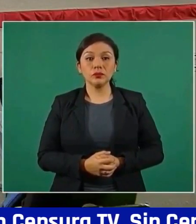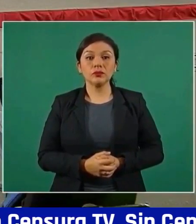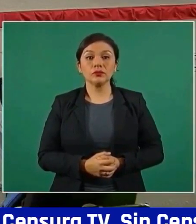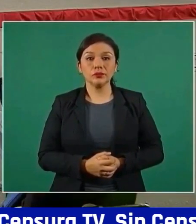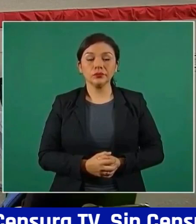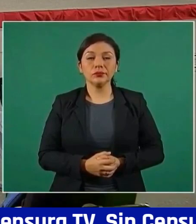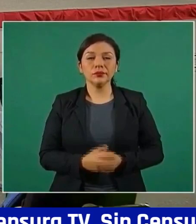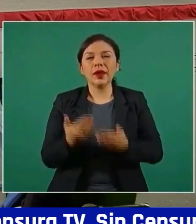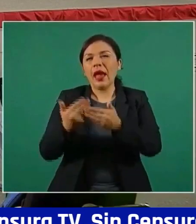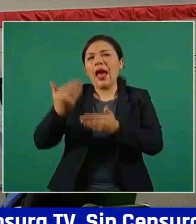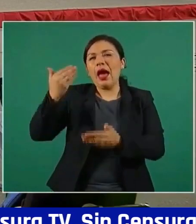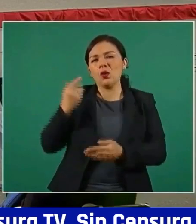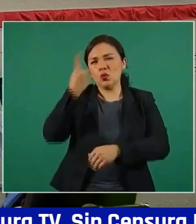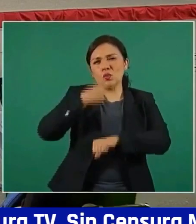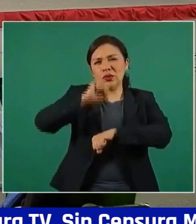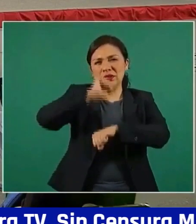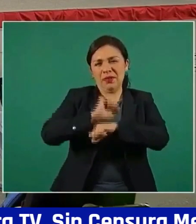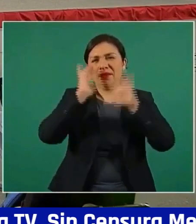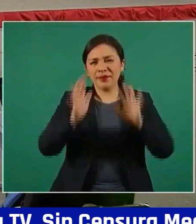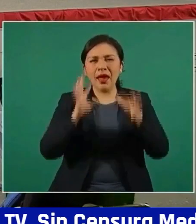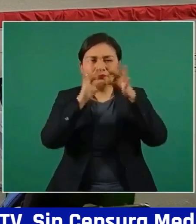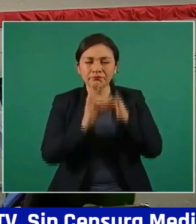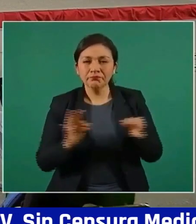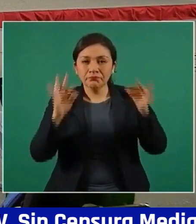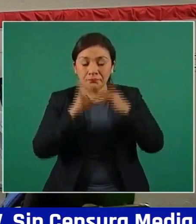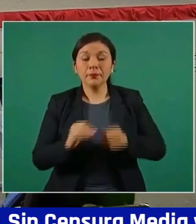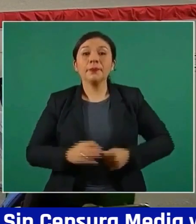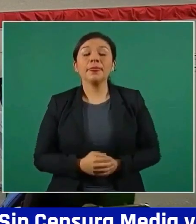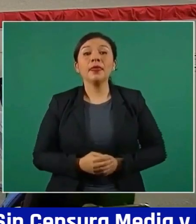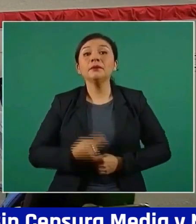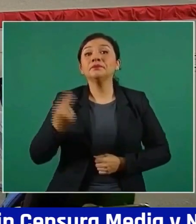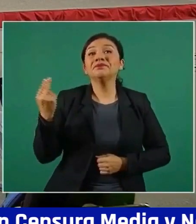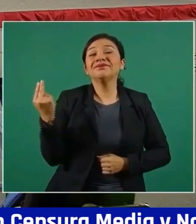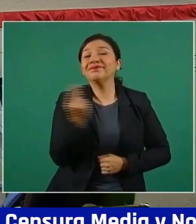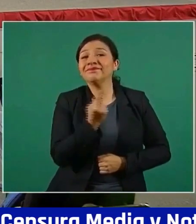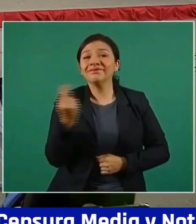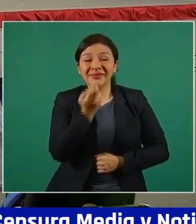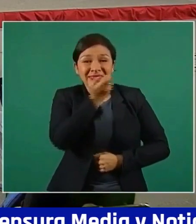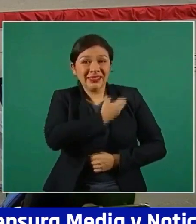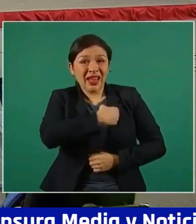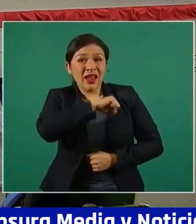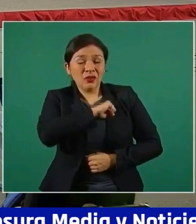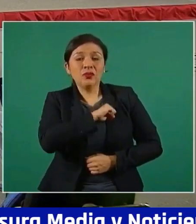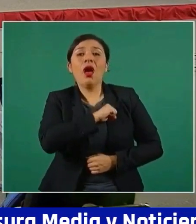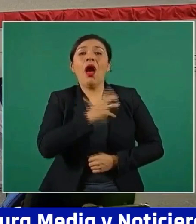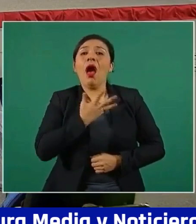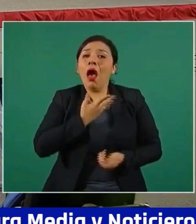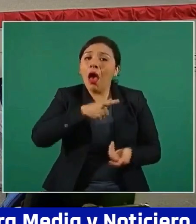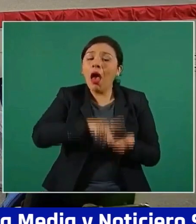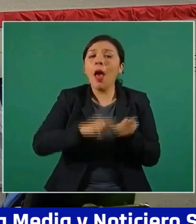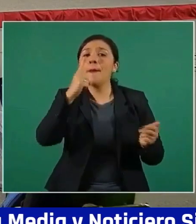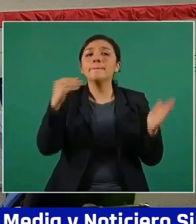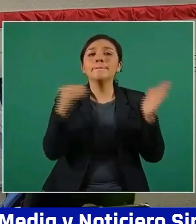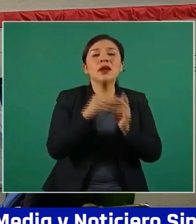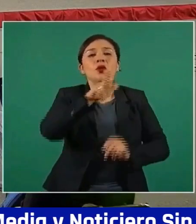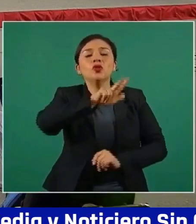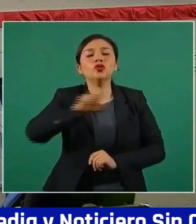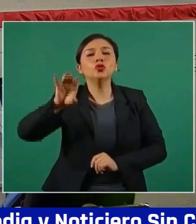Como les fue informado hace una semana, la demanda del sector salud incluyó 1,840